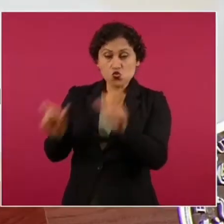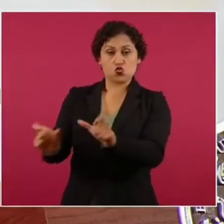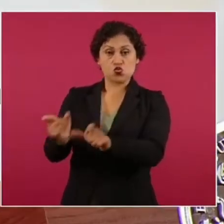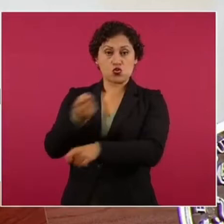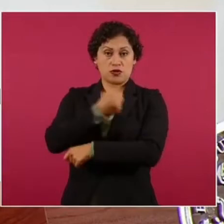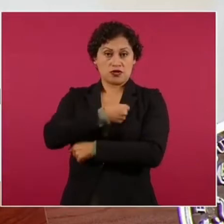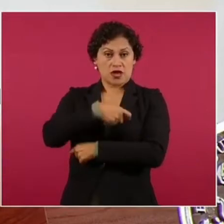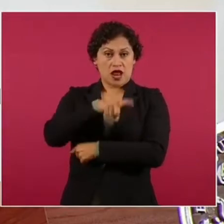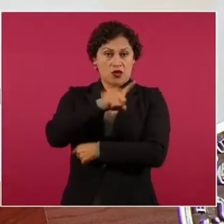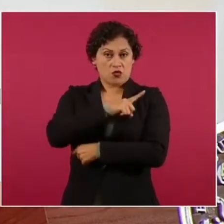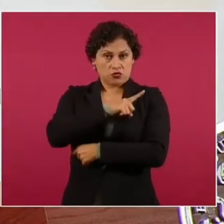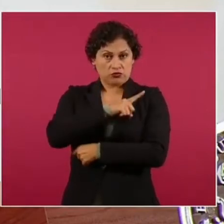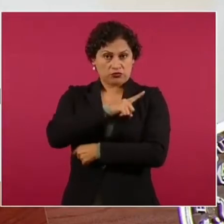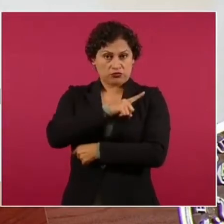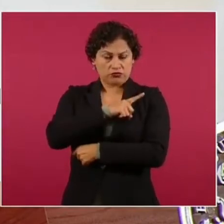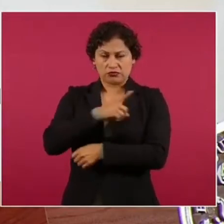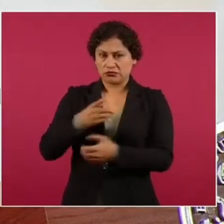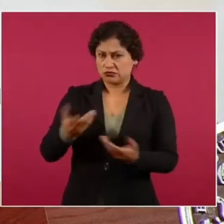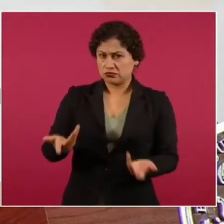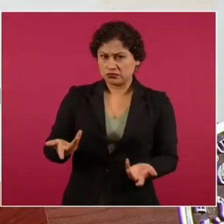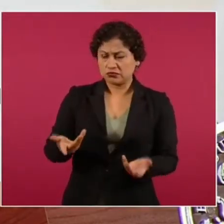¿O tiene más control sanitario